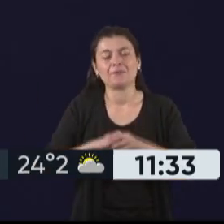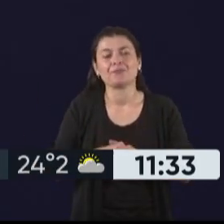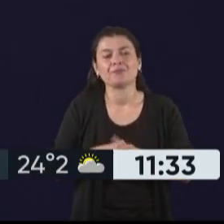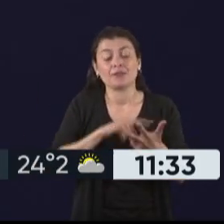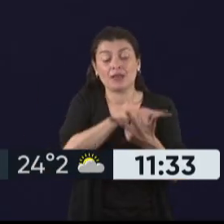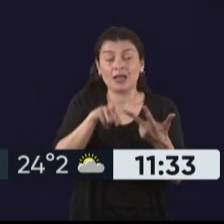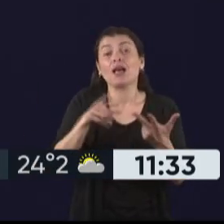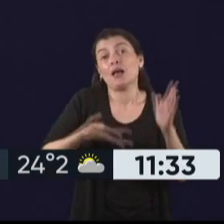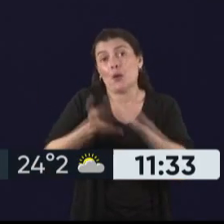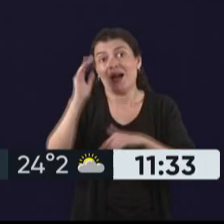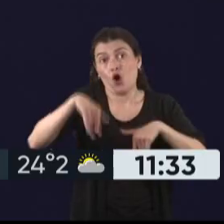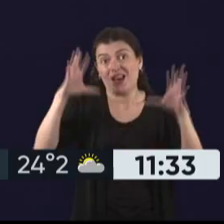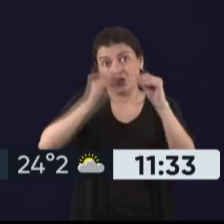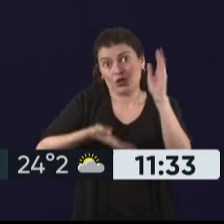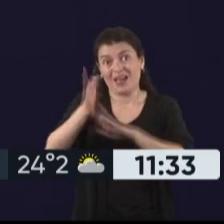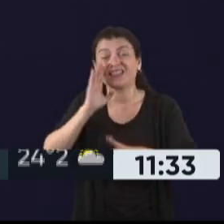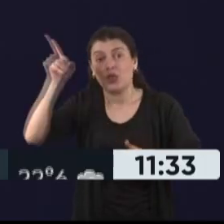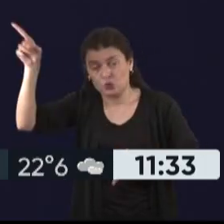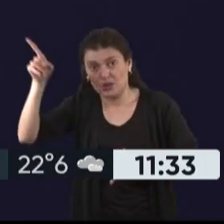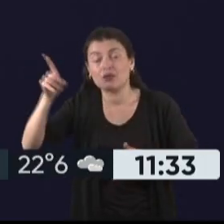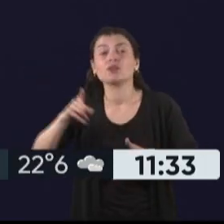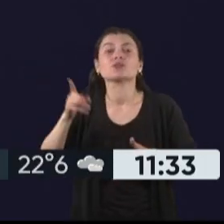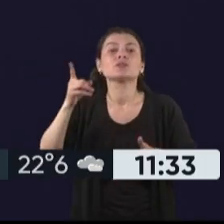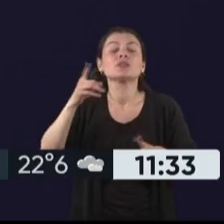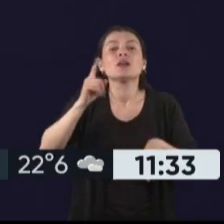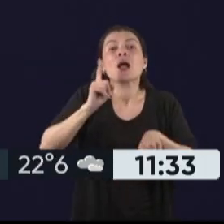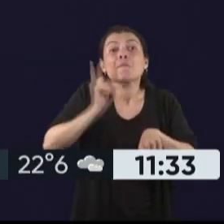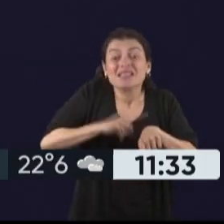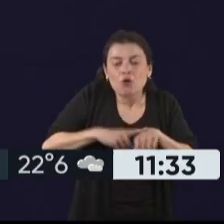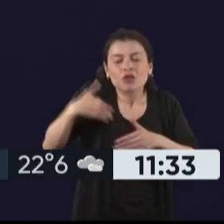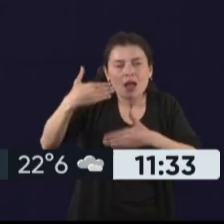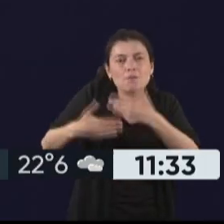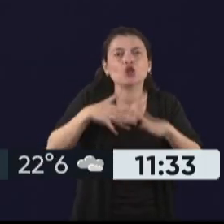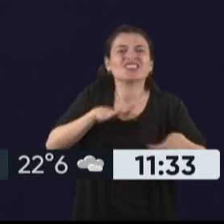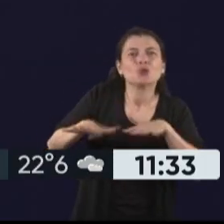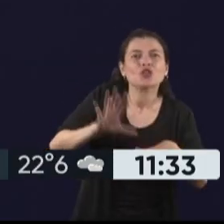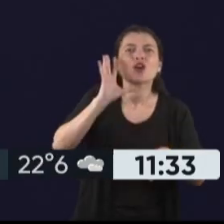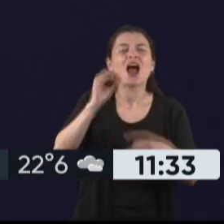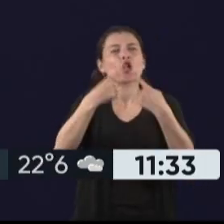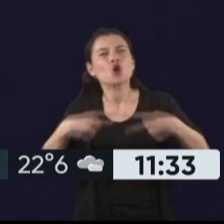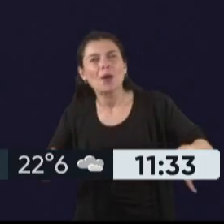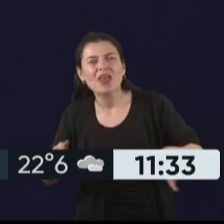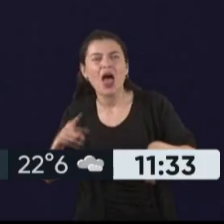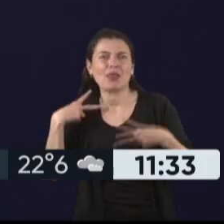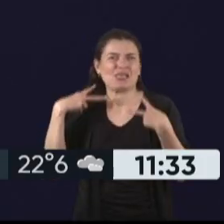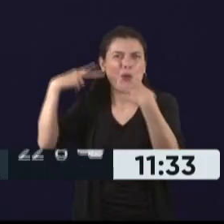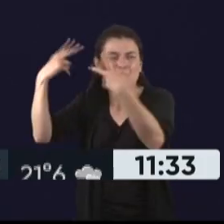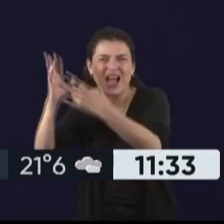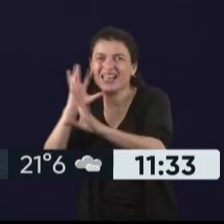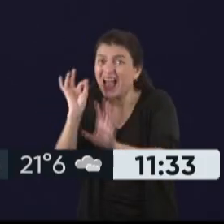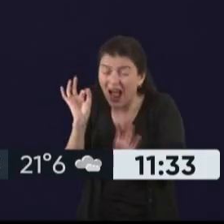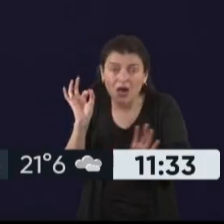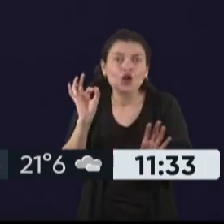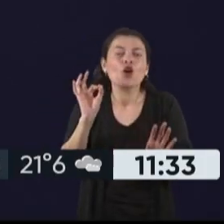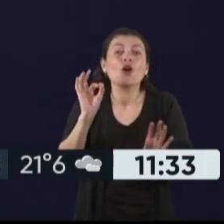Y una aclaración, ya que me preguntás, lo que vaya ocurriendo durante el viaje y las novedades que haya se van a informar después